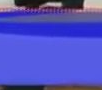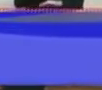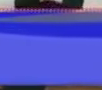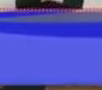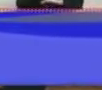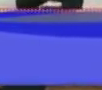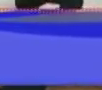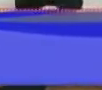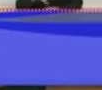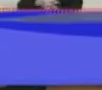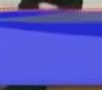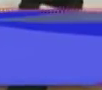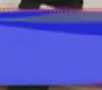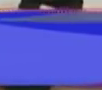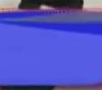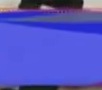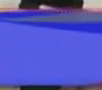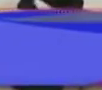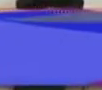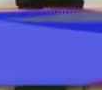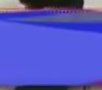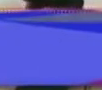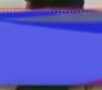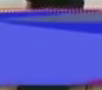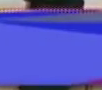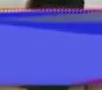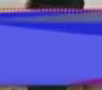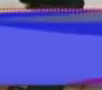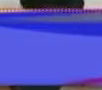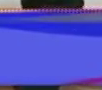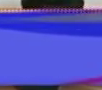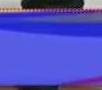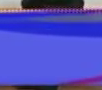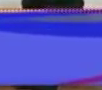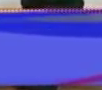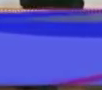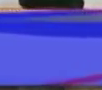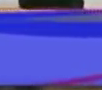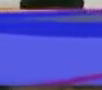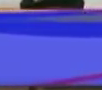caballero. Sargento primero José Daniel Cañizales Suárez.